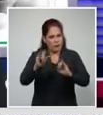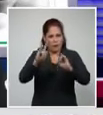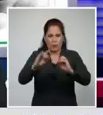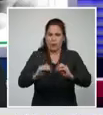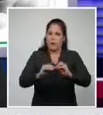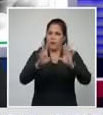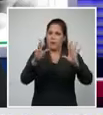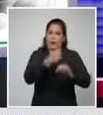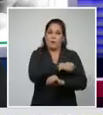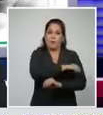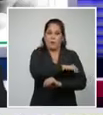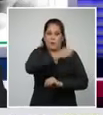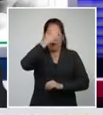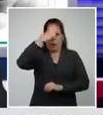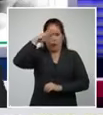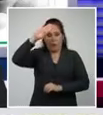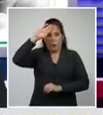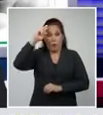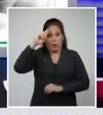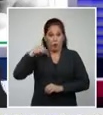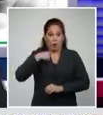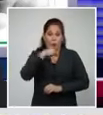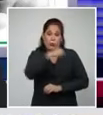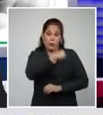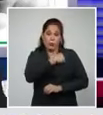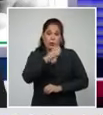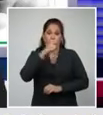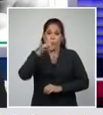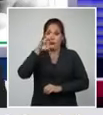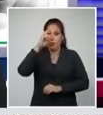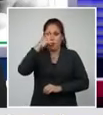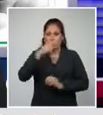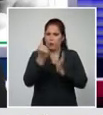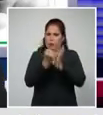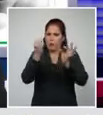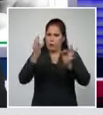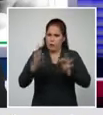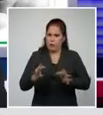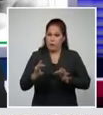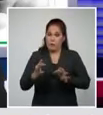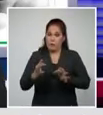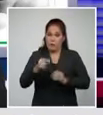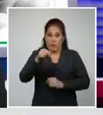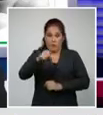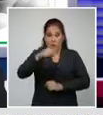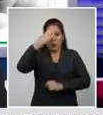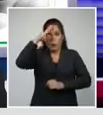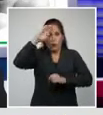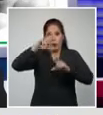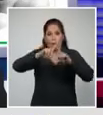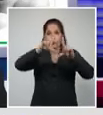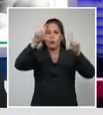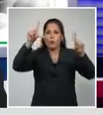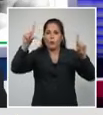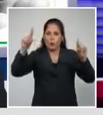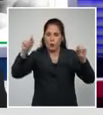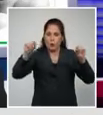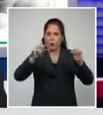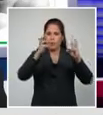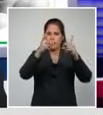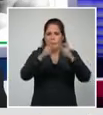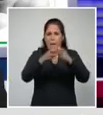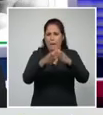de Cuba. El doctor Durán García acaba de confirmar que nuestro país presenta la cifra